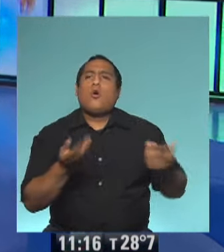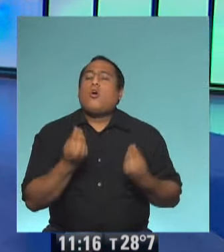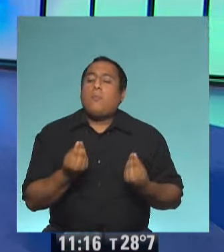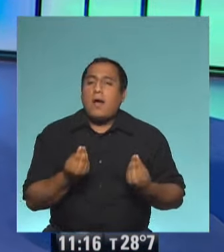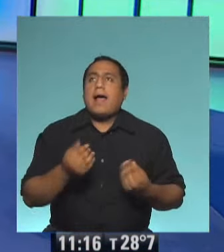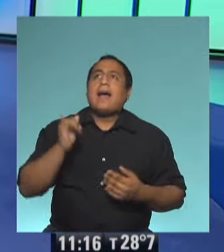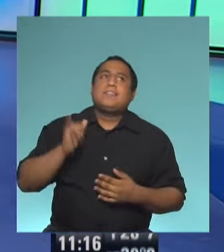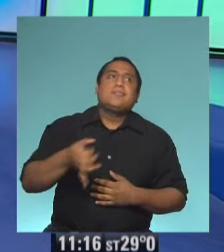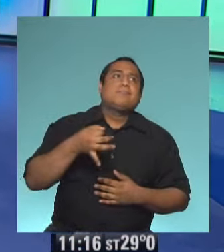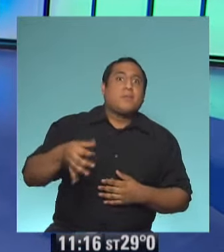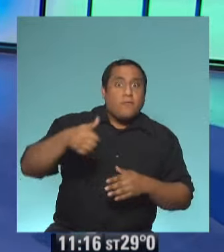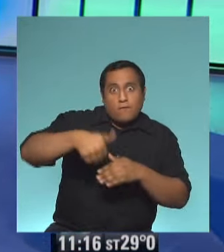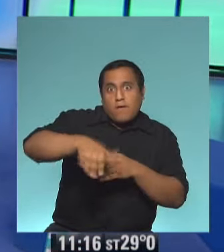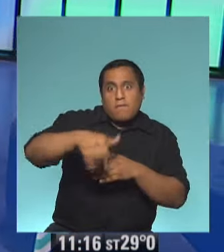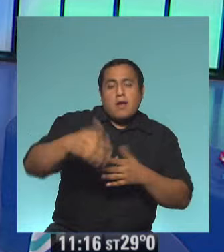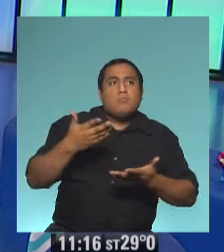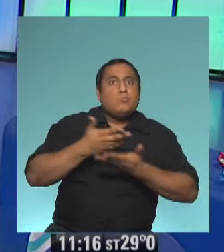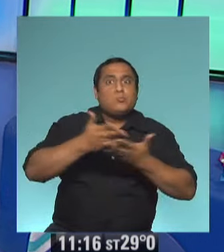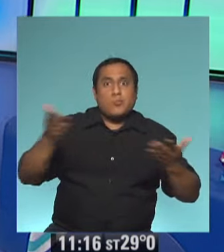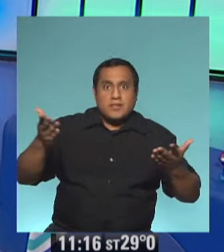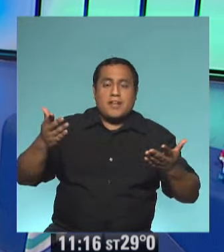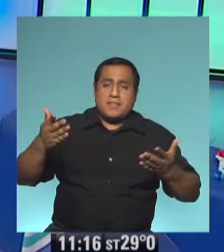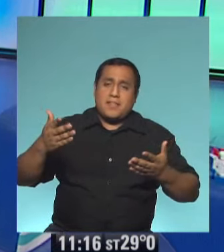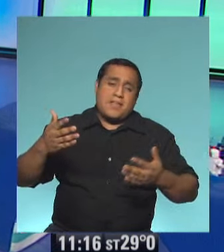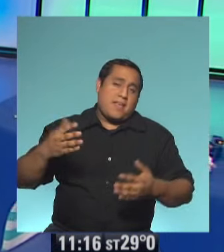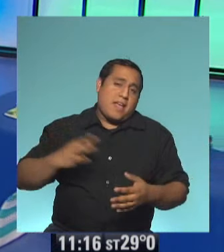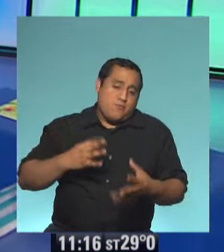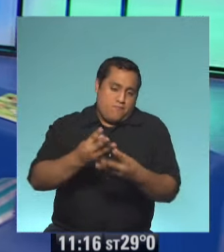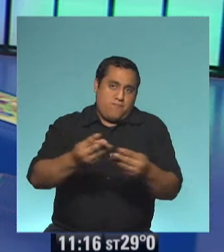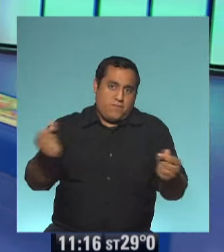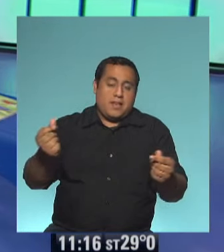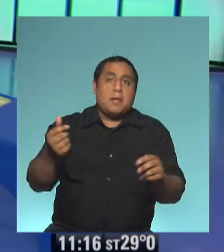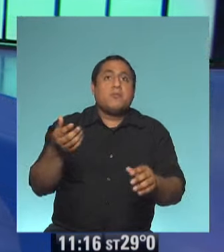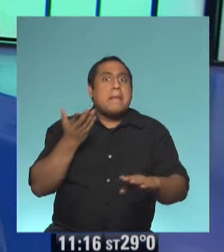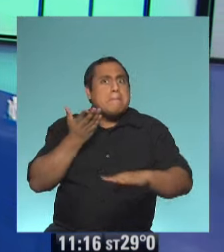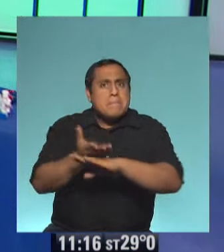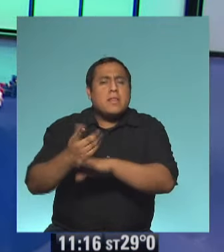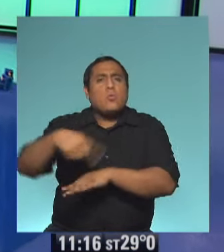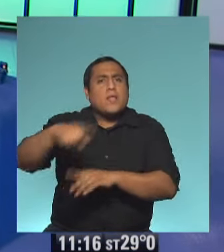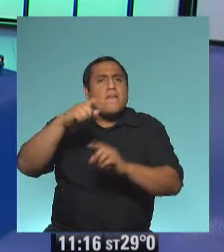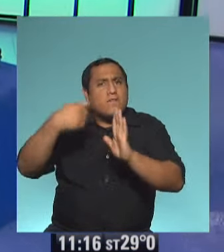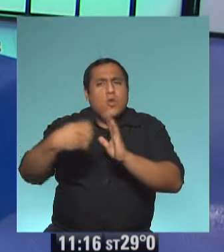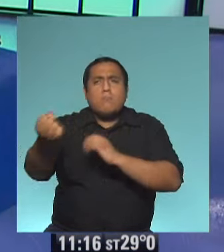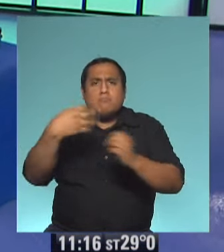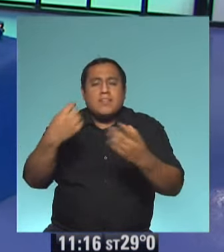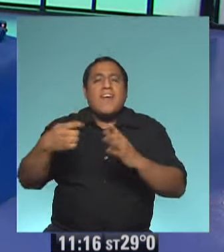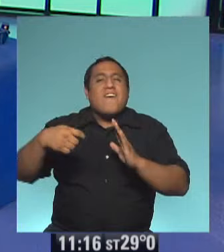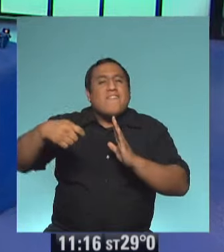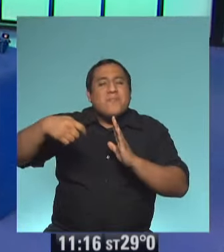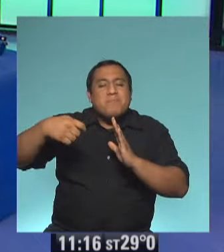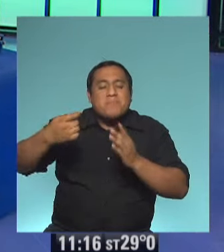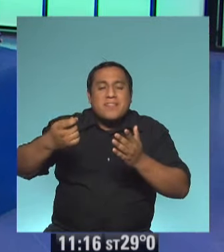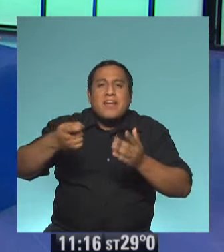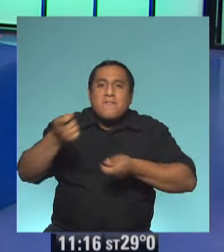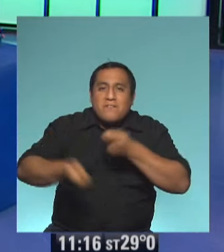cierto, porque se viene la muestra de fin de año y les vamos a estar pidiendo que nos manden videos bailando la coreo de la